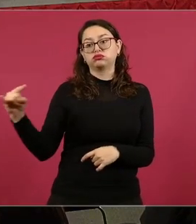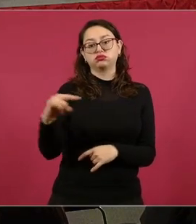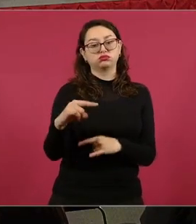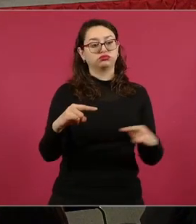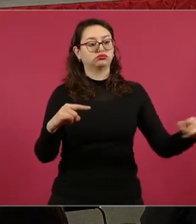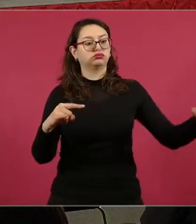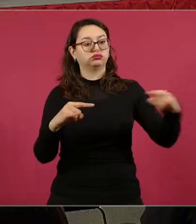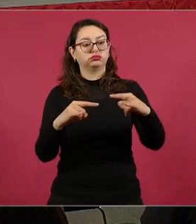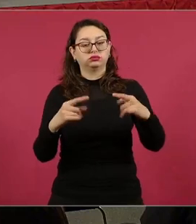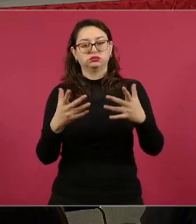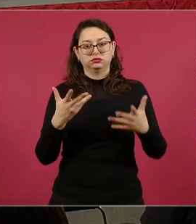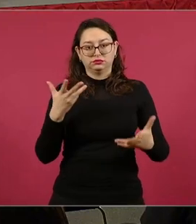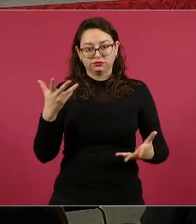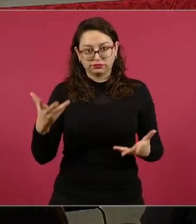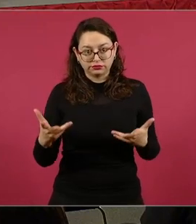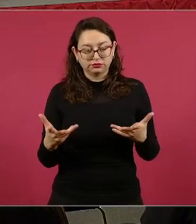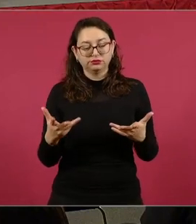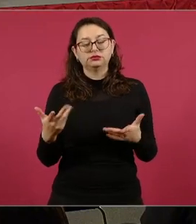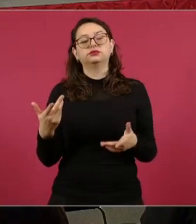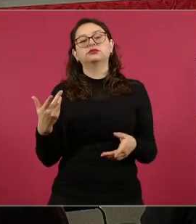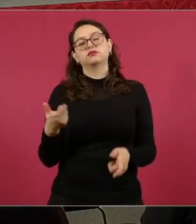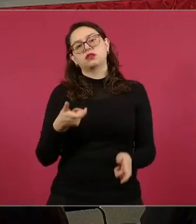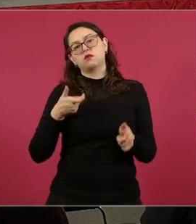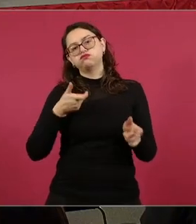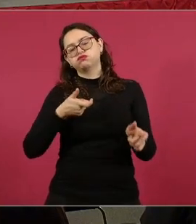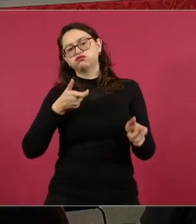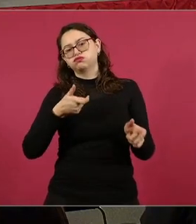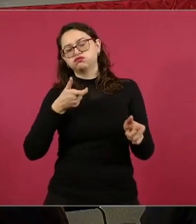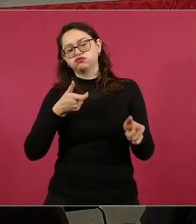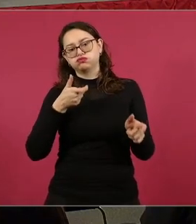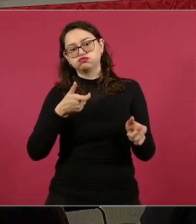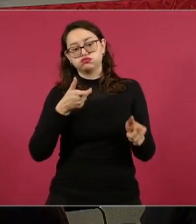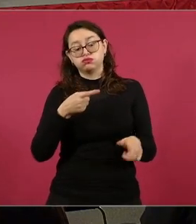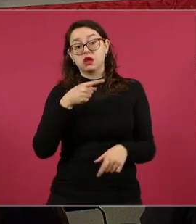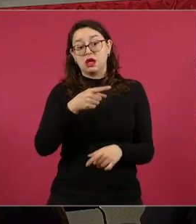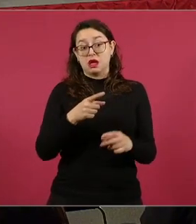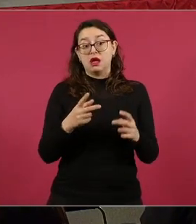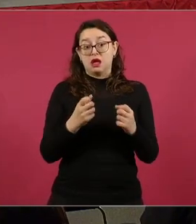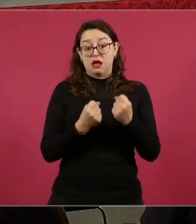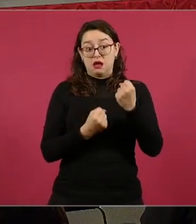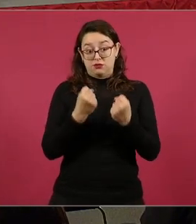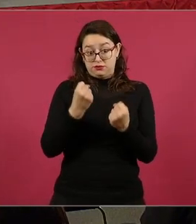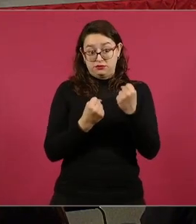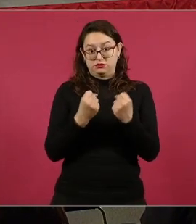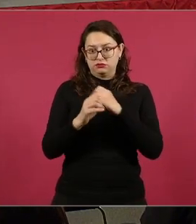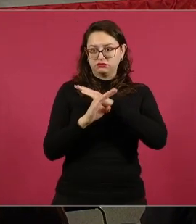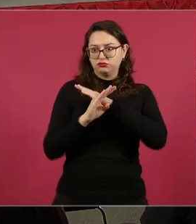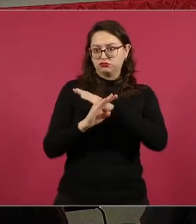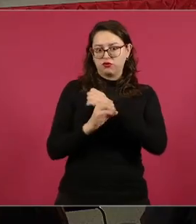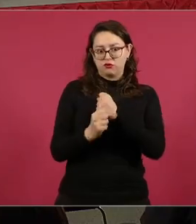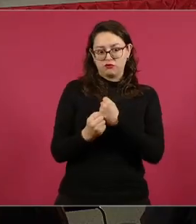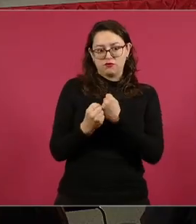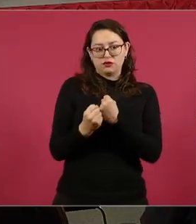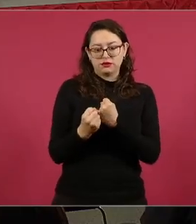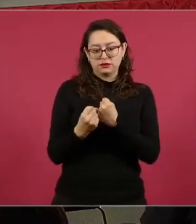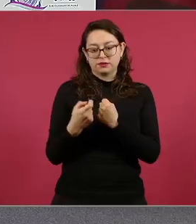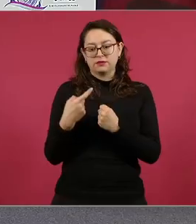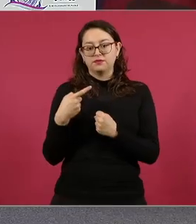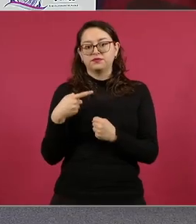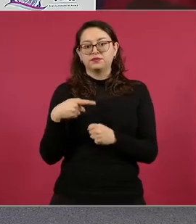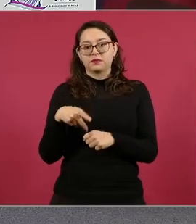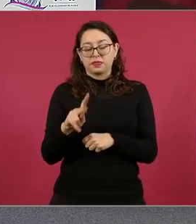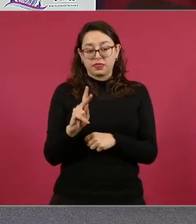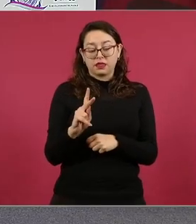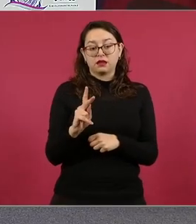armas en contra del vehículo, una camioneta blindada en que viajaba Hipólito Mora, y al intentar salir del vehículo